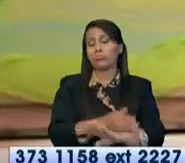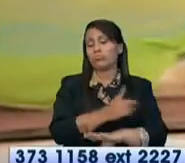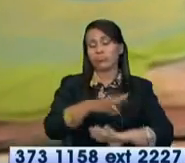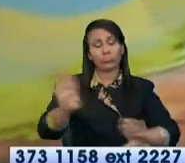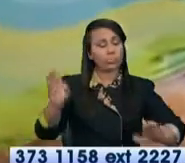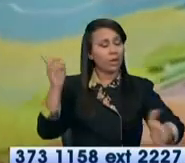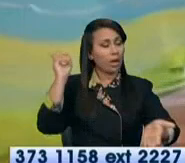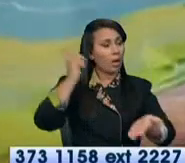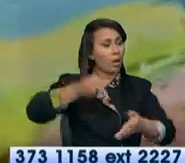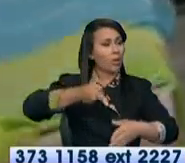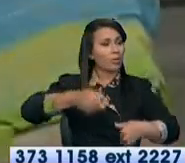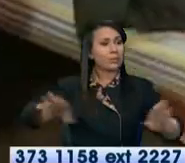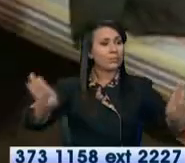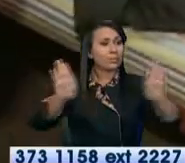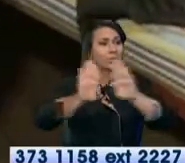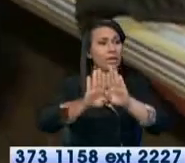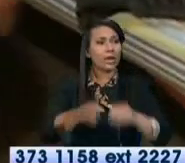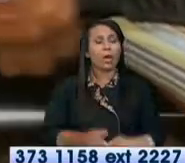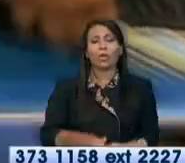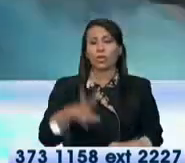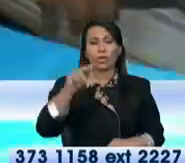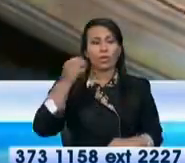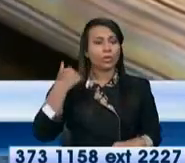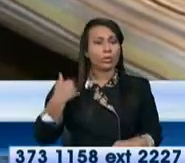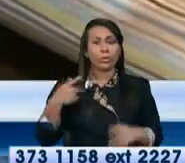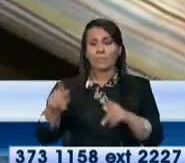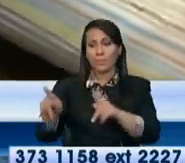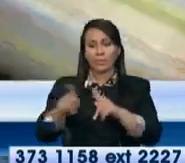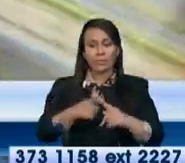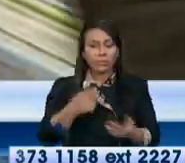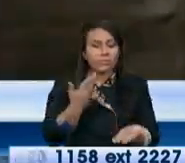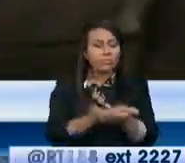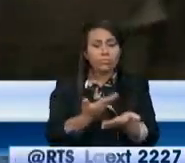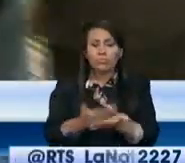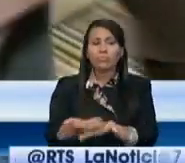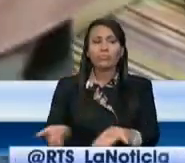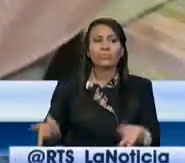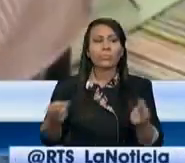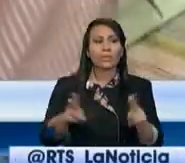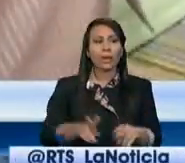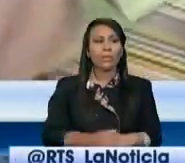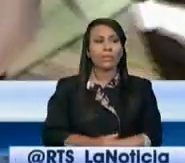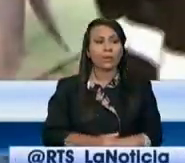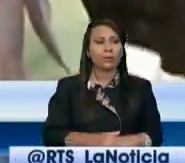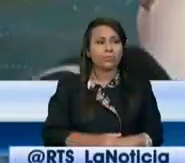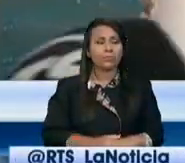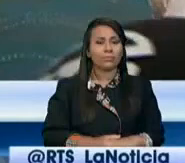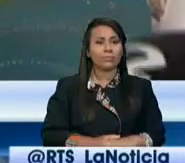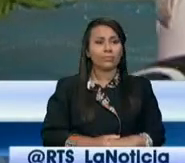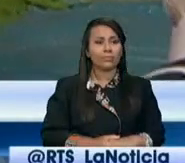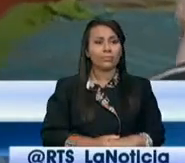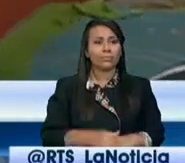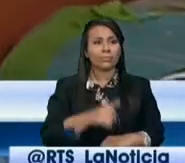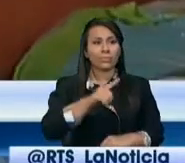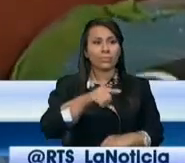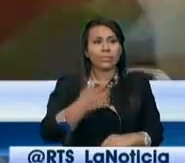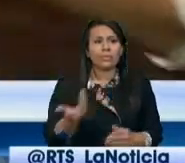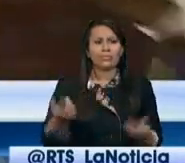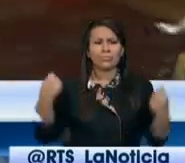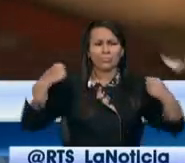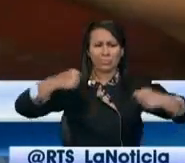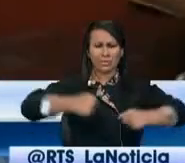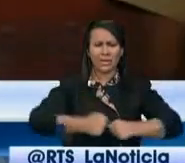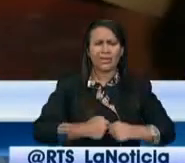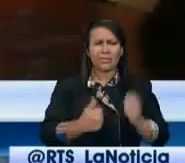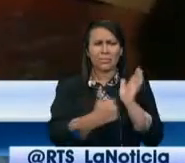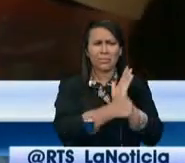de la seguridad del establecimiento. Aparte hay una chaqueta encontrada con un logo del Ministerio del Interior. Aquí, de